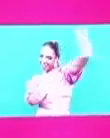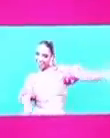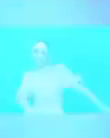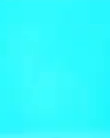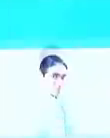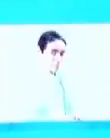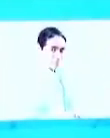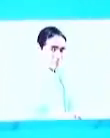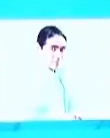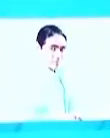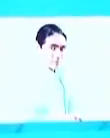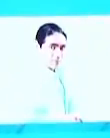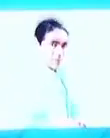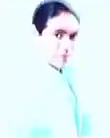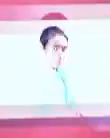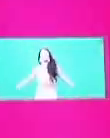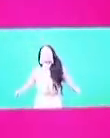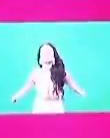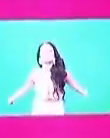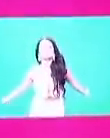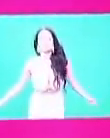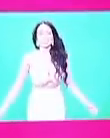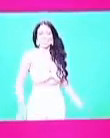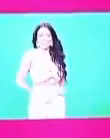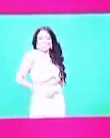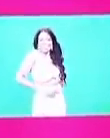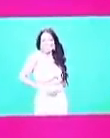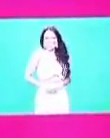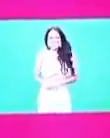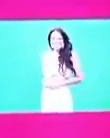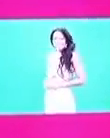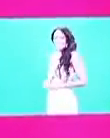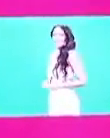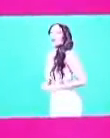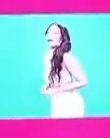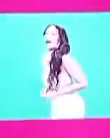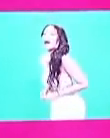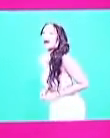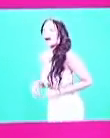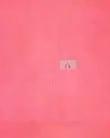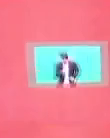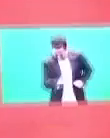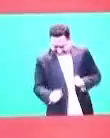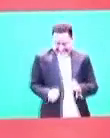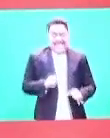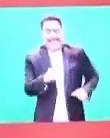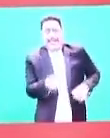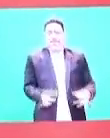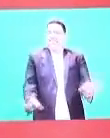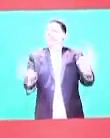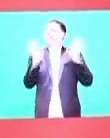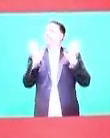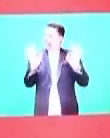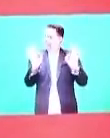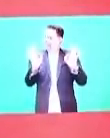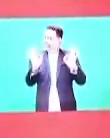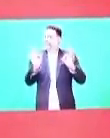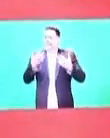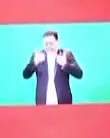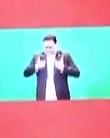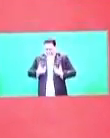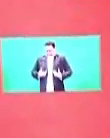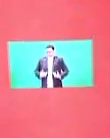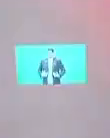los afectados. Ay, mi madre. ¿Qué Míralo dice? Ahí. Plutarco Jaques. ¿Qué dijo? Que